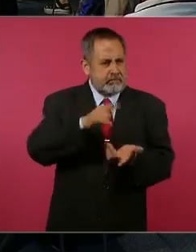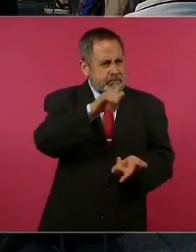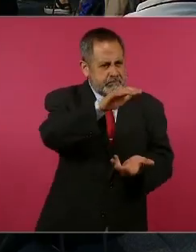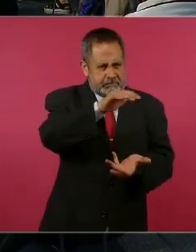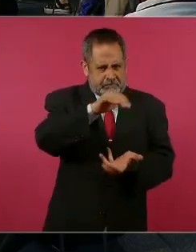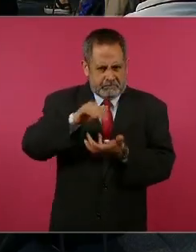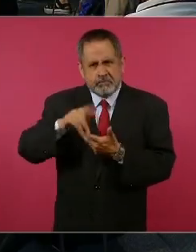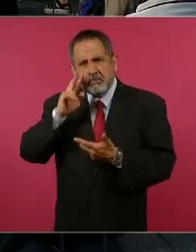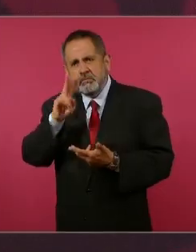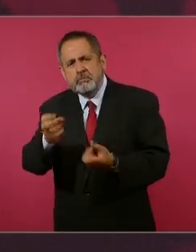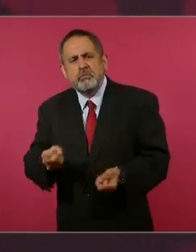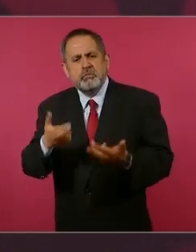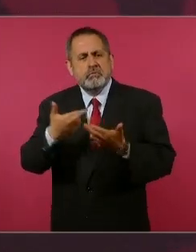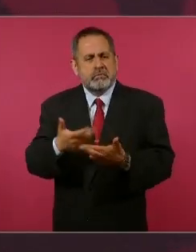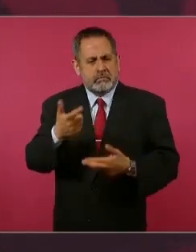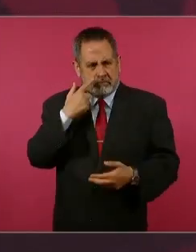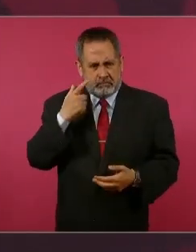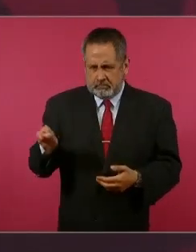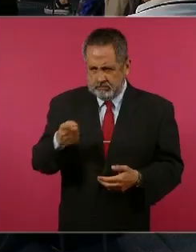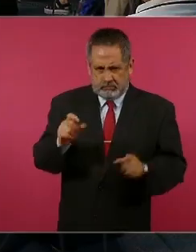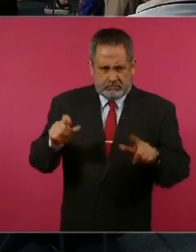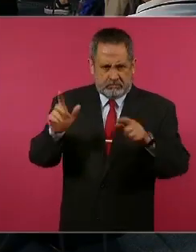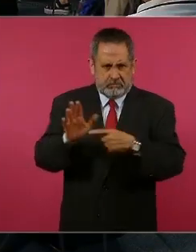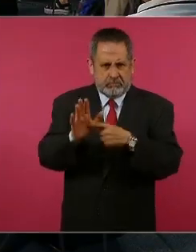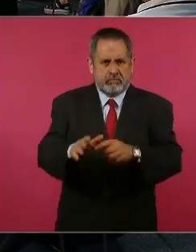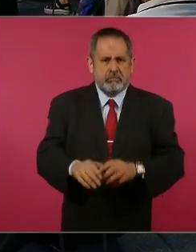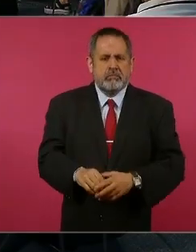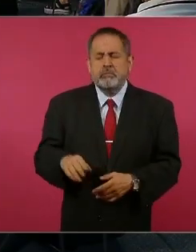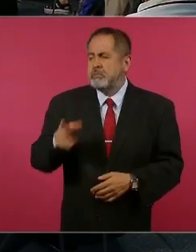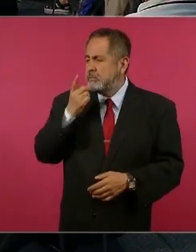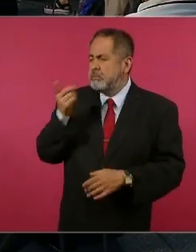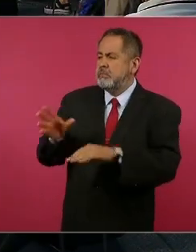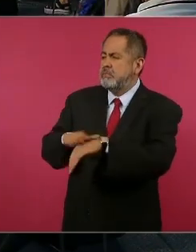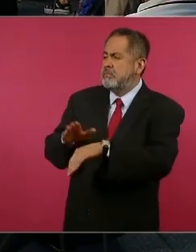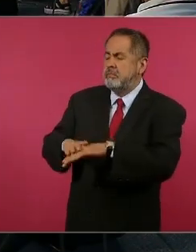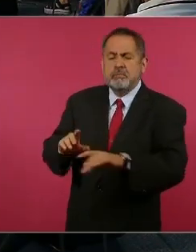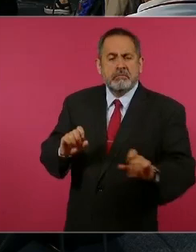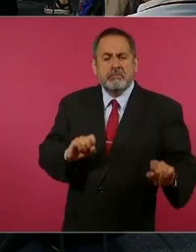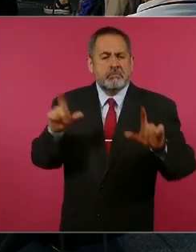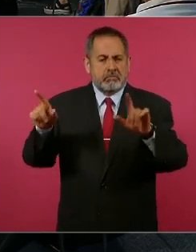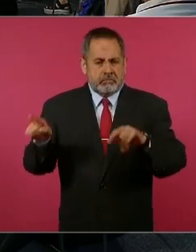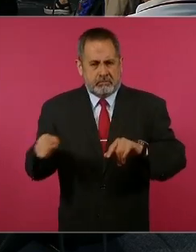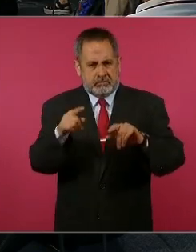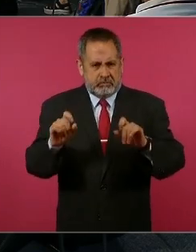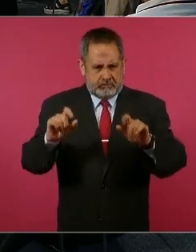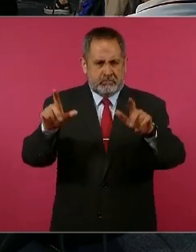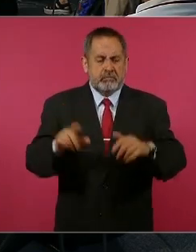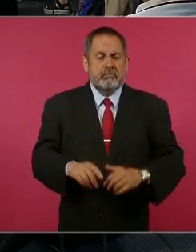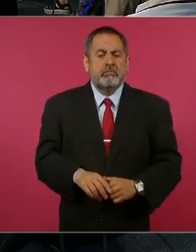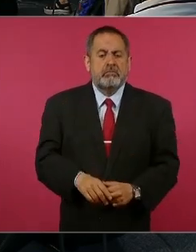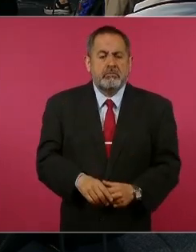¿Quieren ver? A ver, vamos. Dile a… Ponlo.